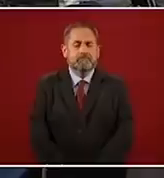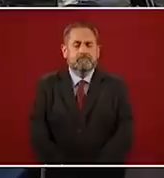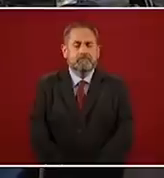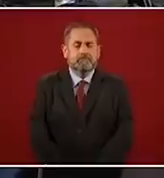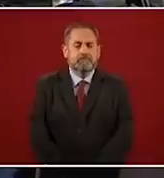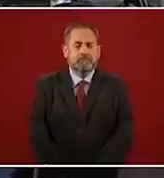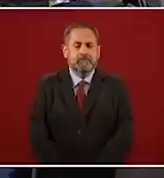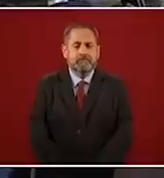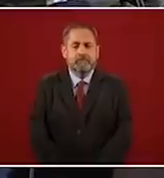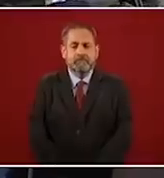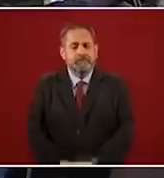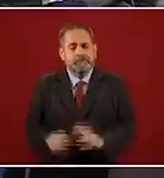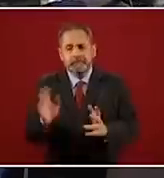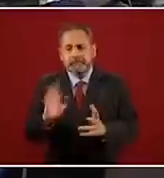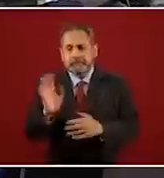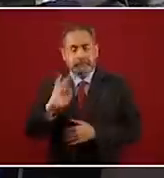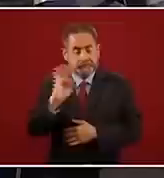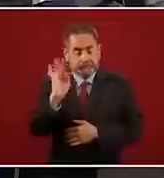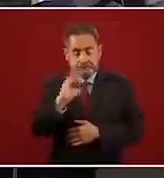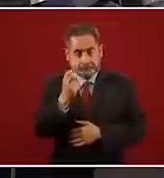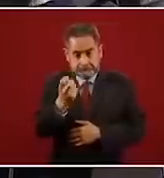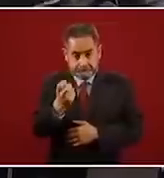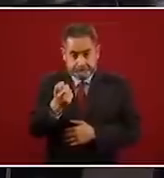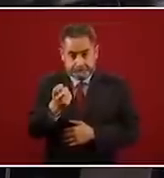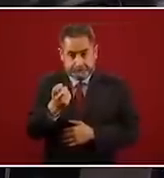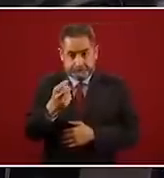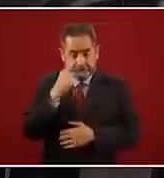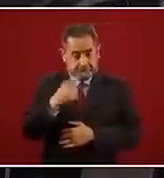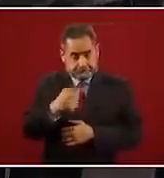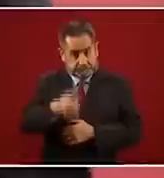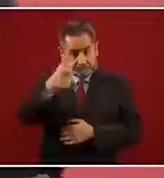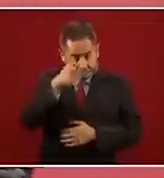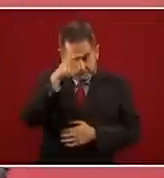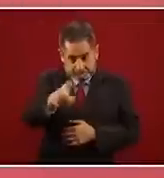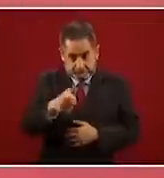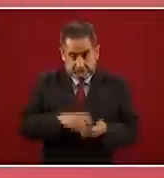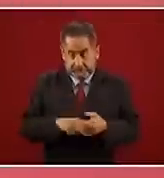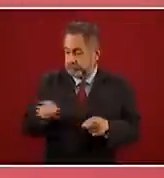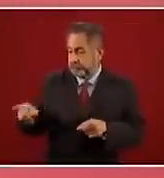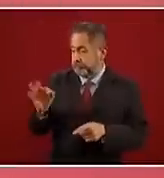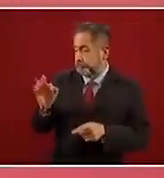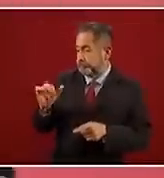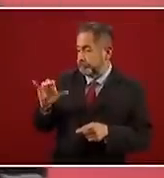Pero si es así, ahora lo está escuchando Francisco Garduño.